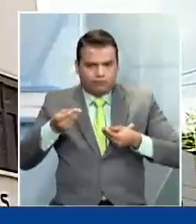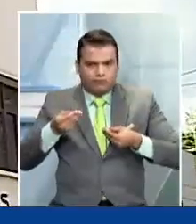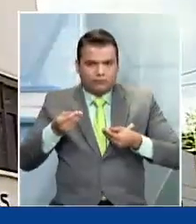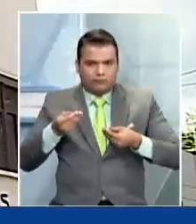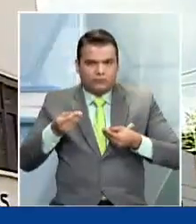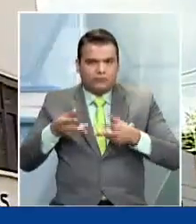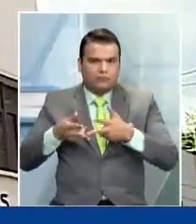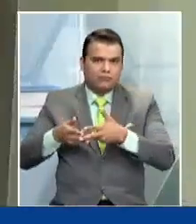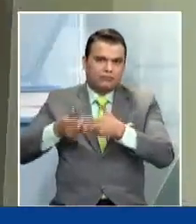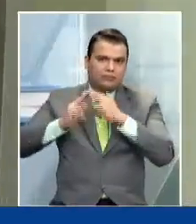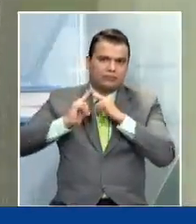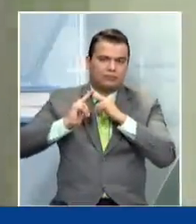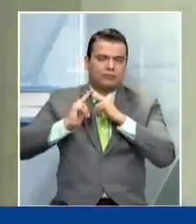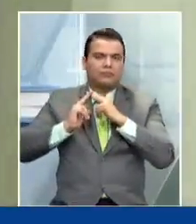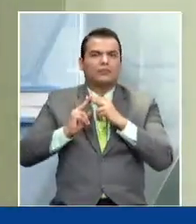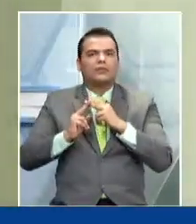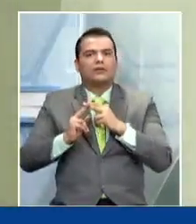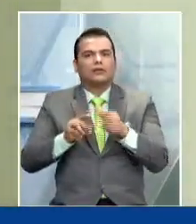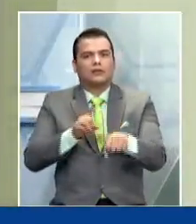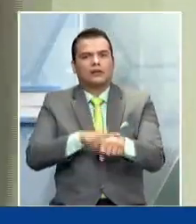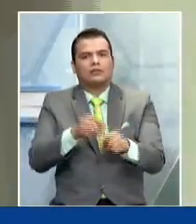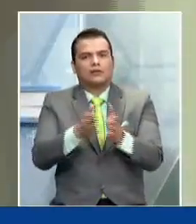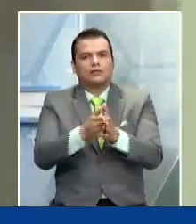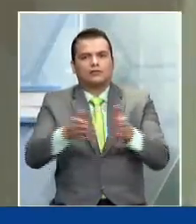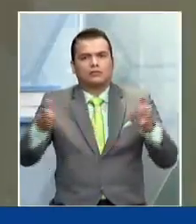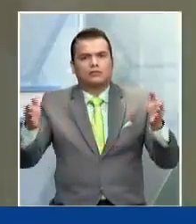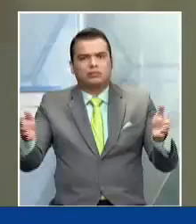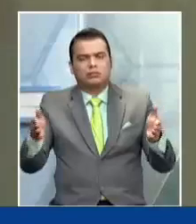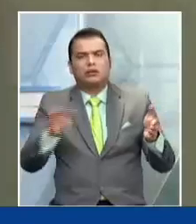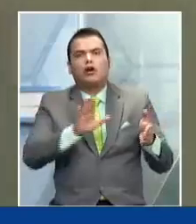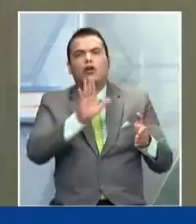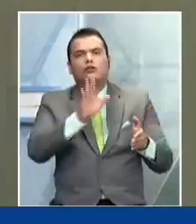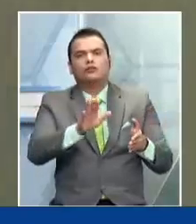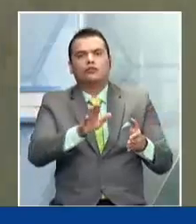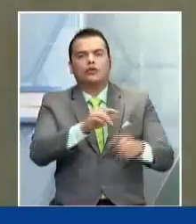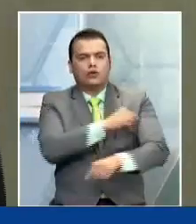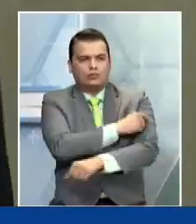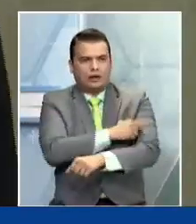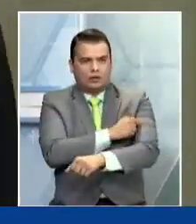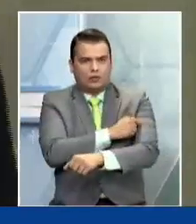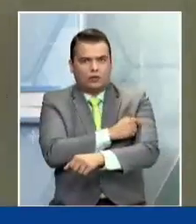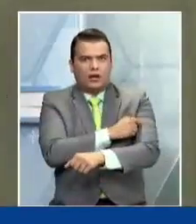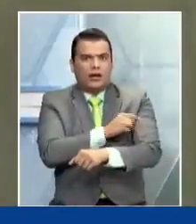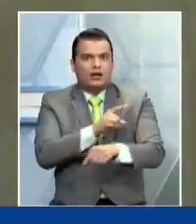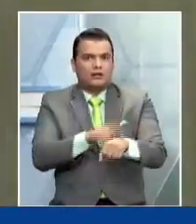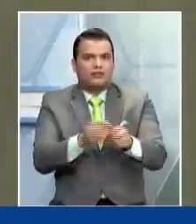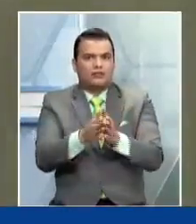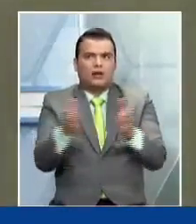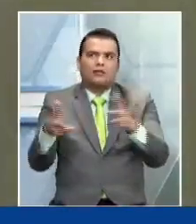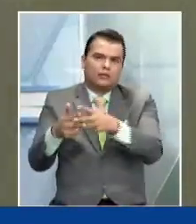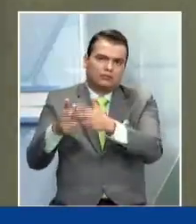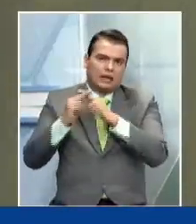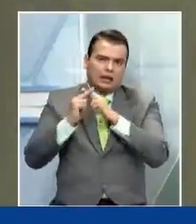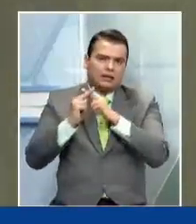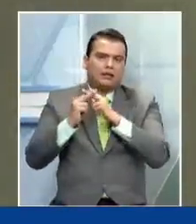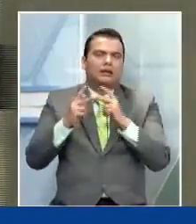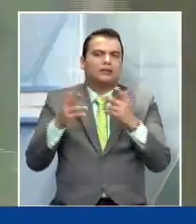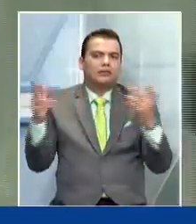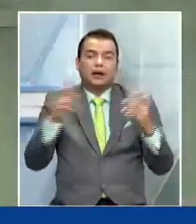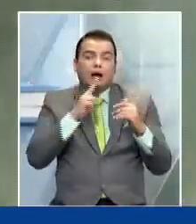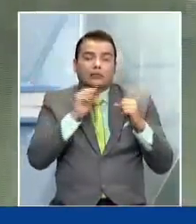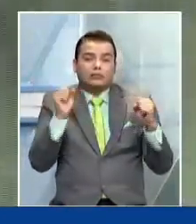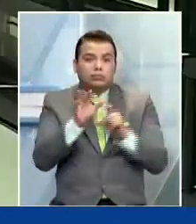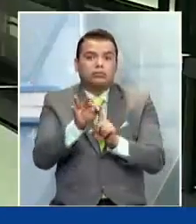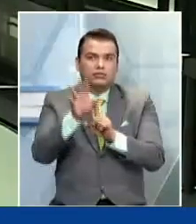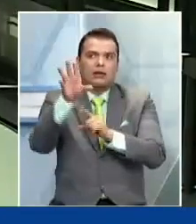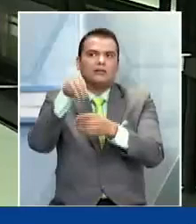en comodato durante toda la jornada de vacunación un ultracongelador en su centro de operaciones de Asocaña con todas las medidas de